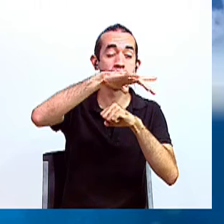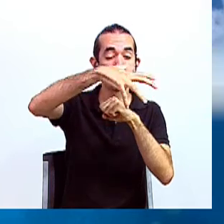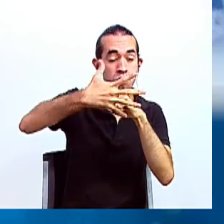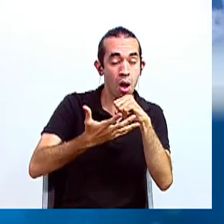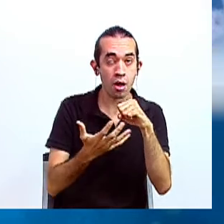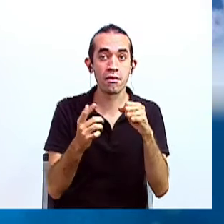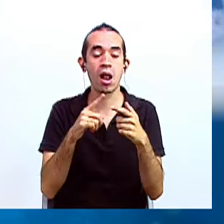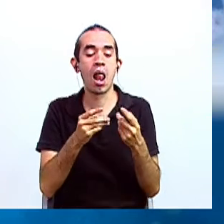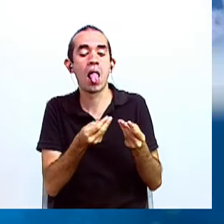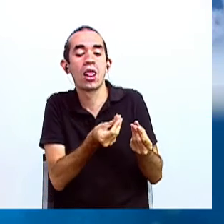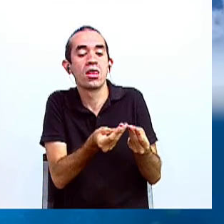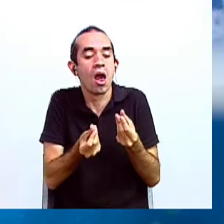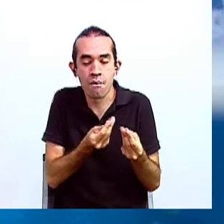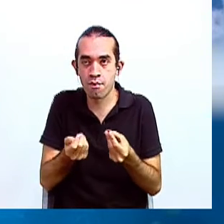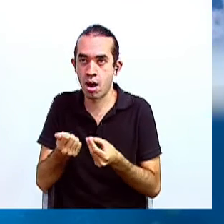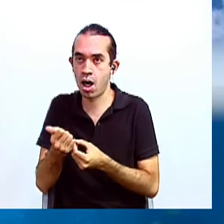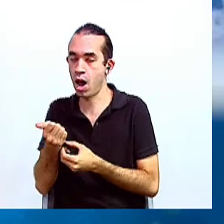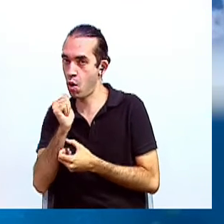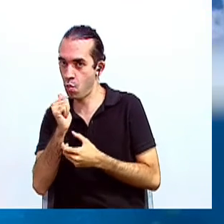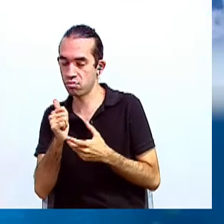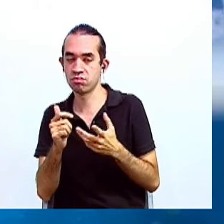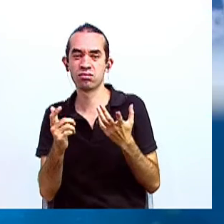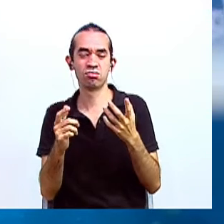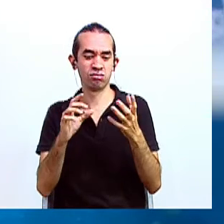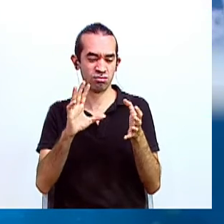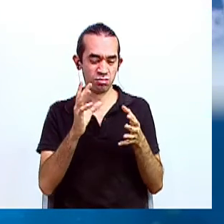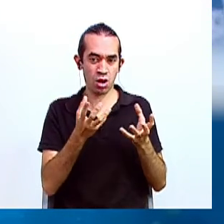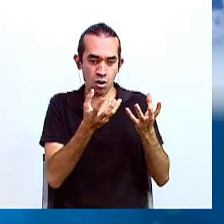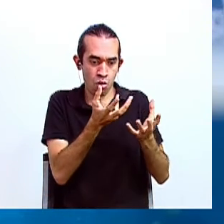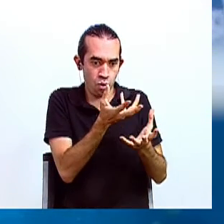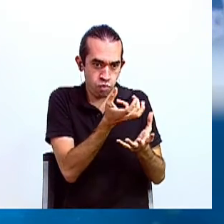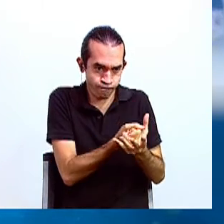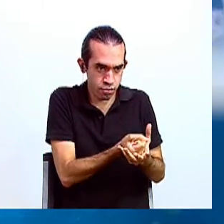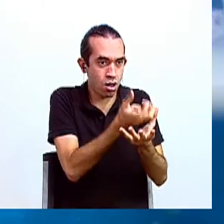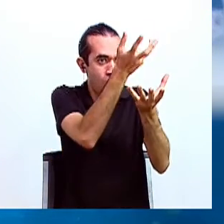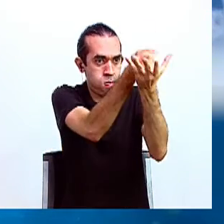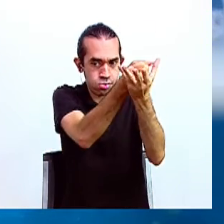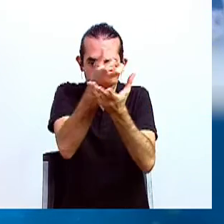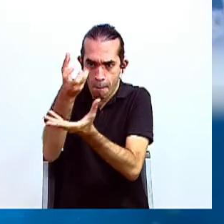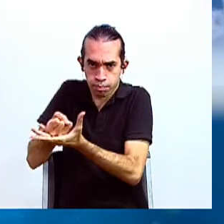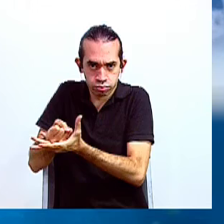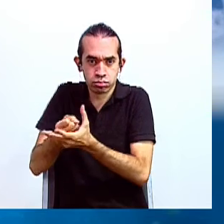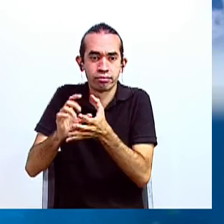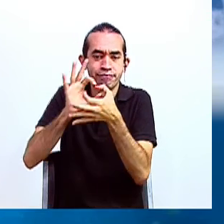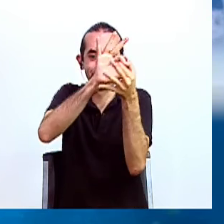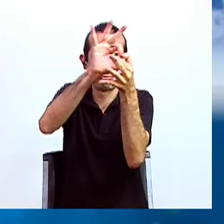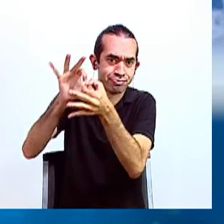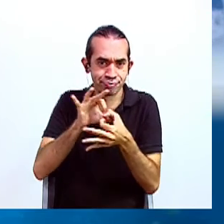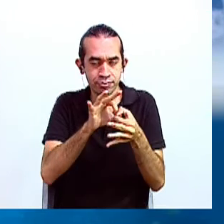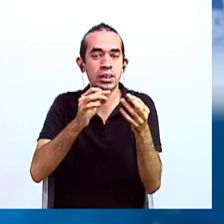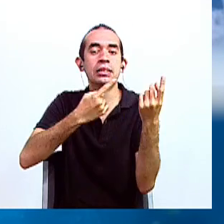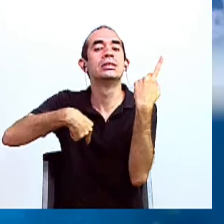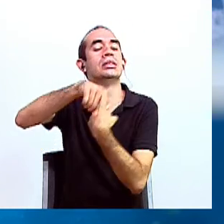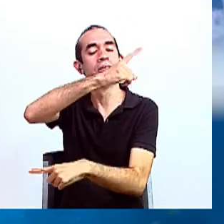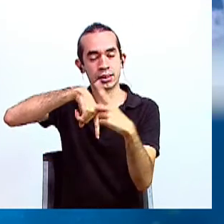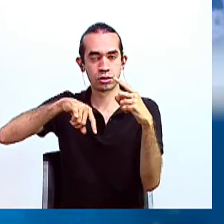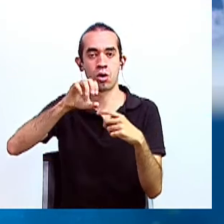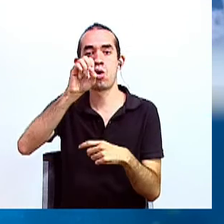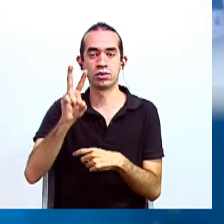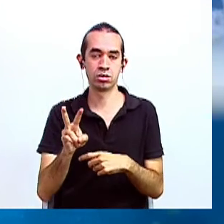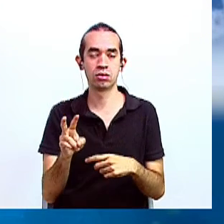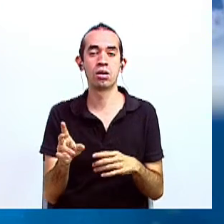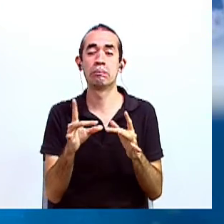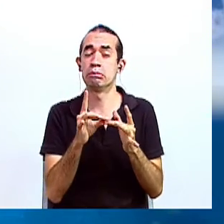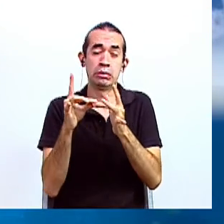proceso de transformación del oxígeno a través de estos tres reservorios conforman lo que se conoce como ciclo del oxígeno. La principal fuente